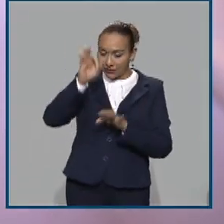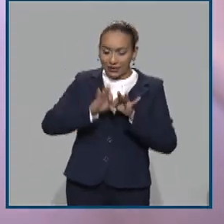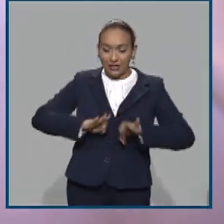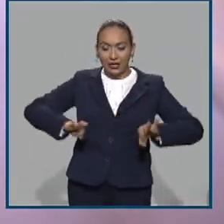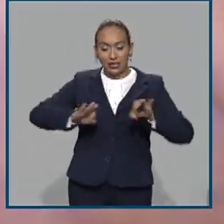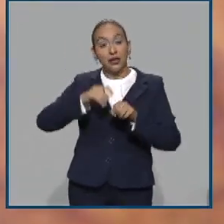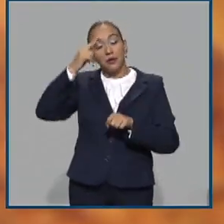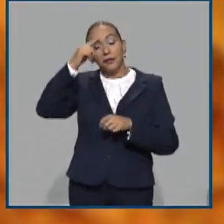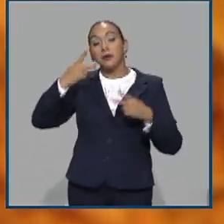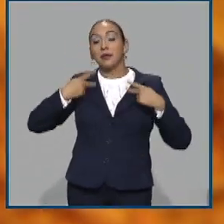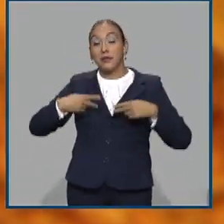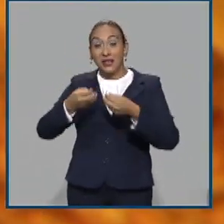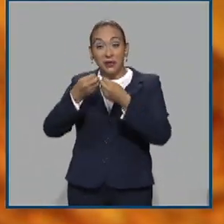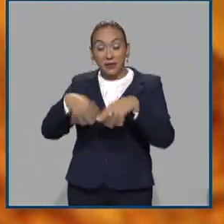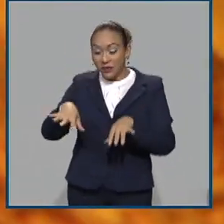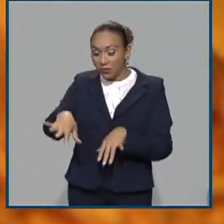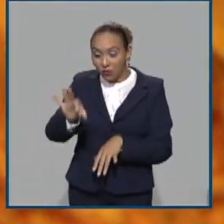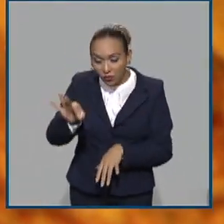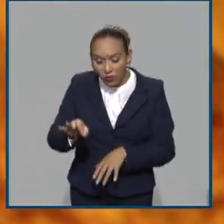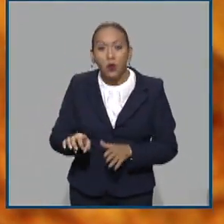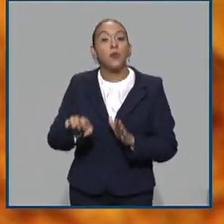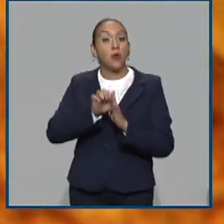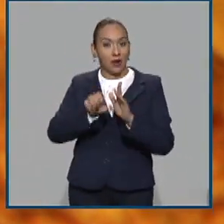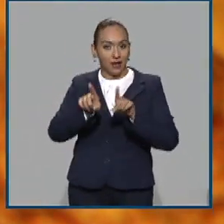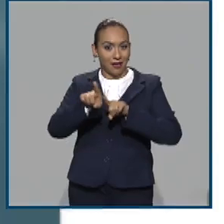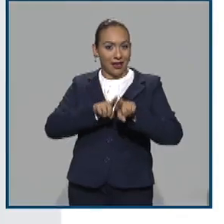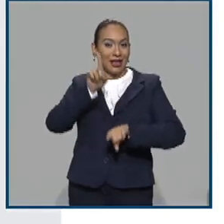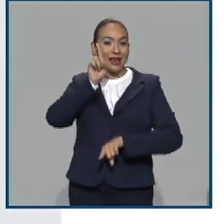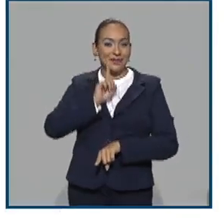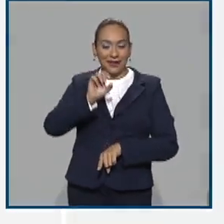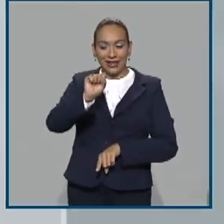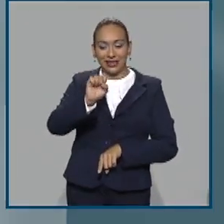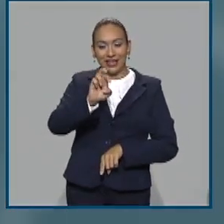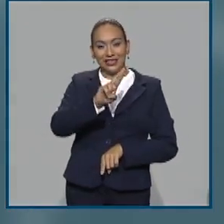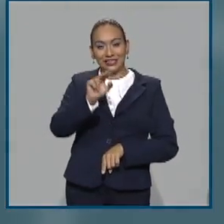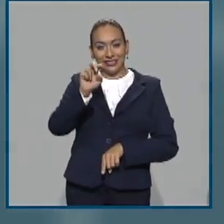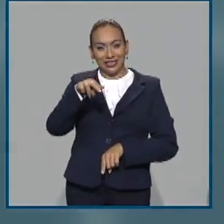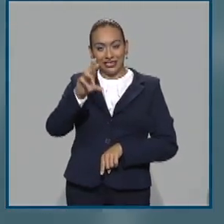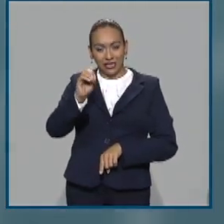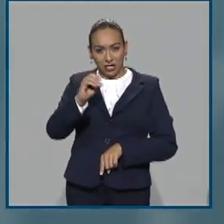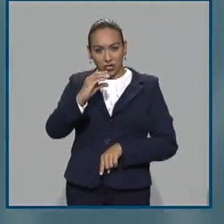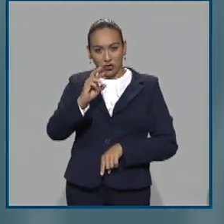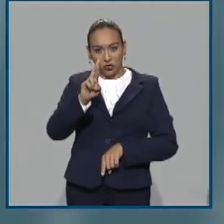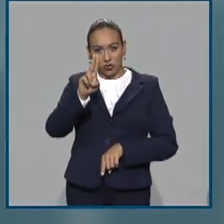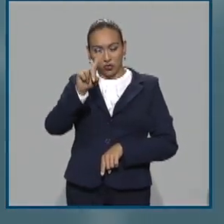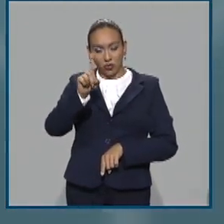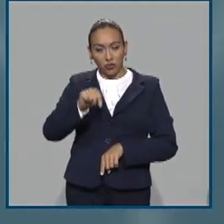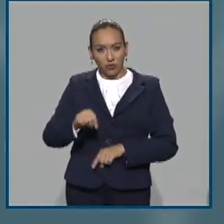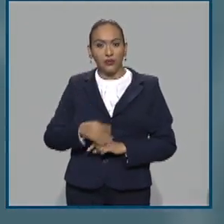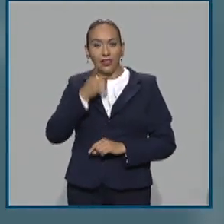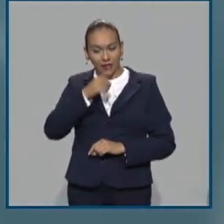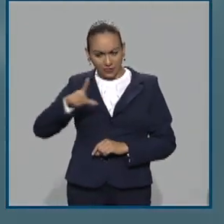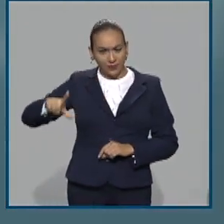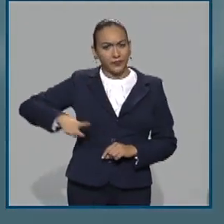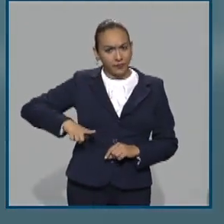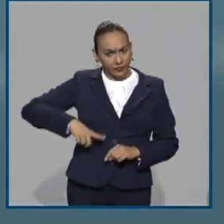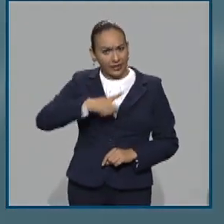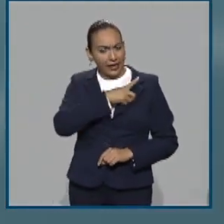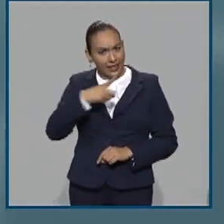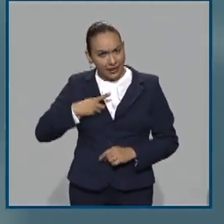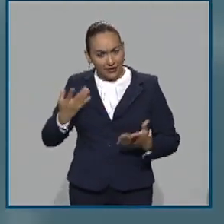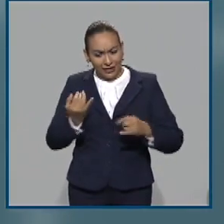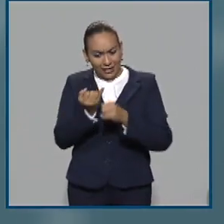personas desaparecidas, como en el caso de las hermanas Serrano Cruz, en el que estableció el deber del Estado para crear un